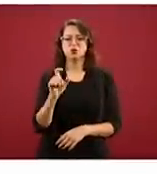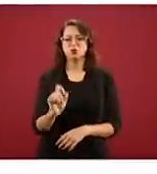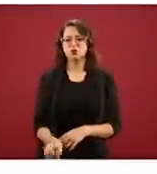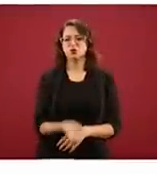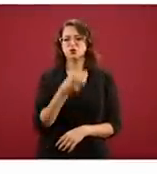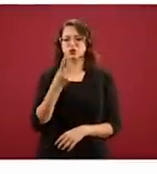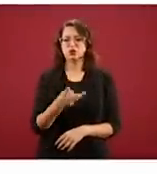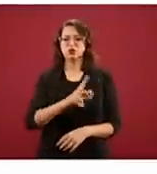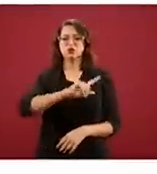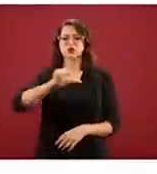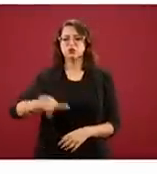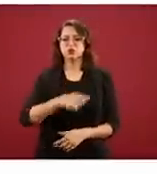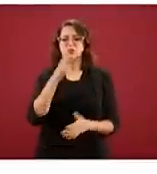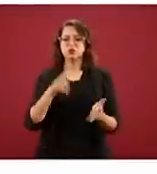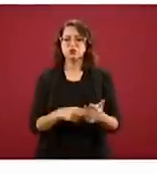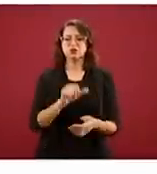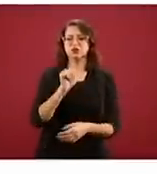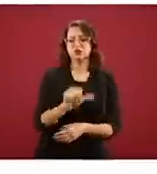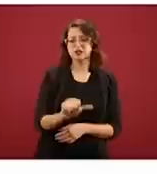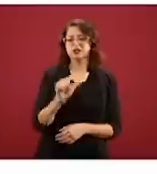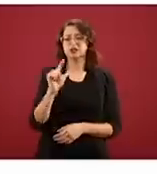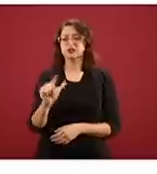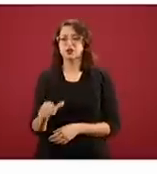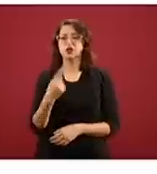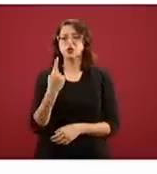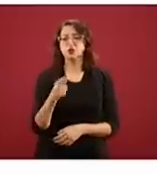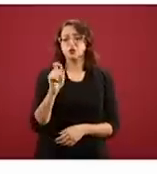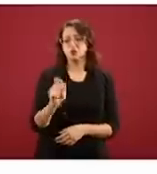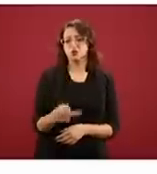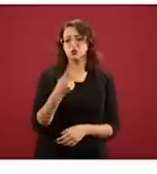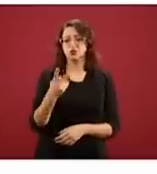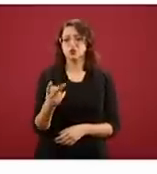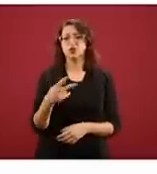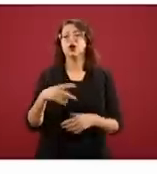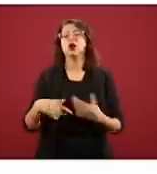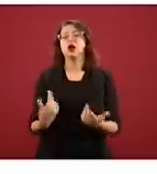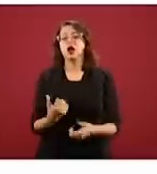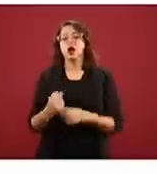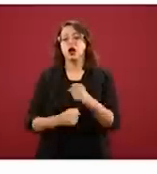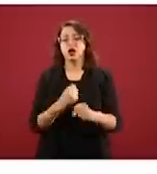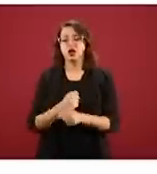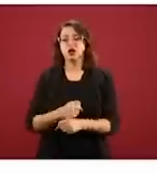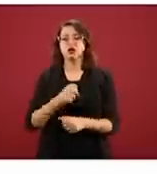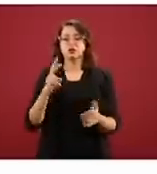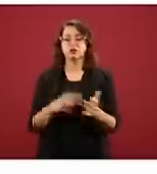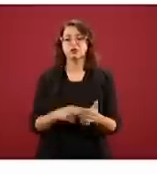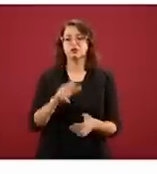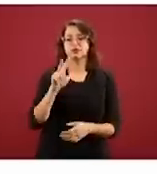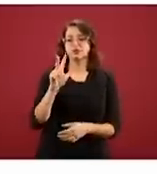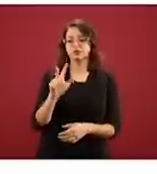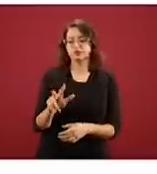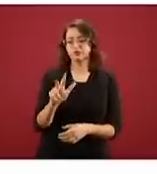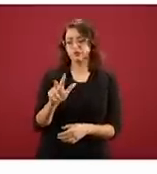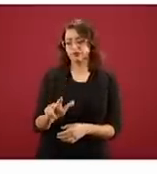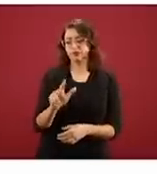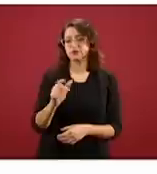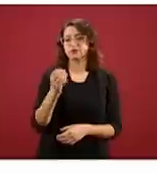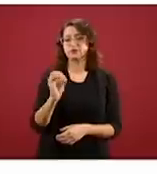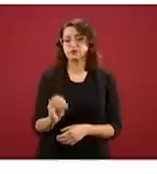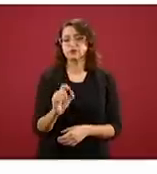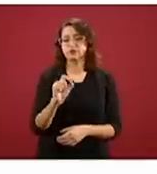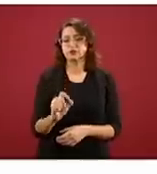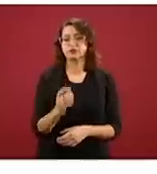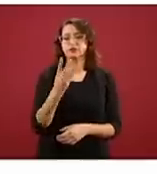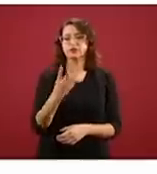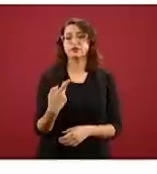el 2016-17 fue de 1.2, el 18 de 0.4. Pero aquí el